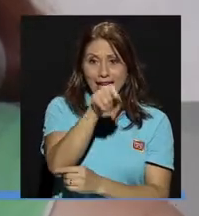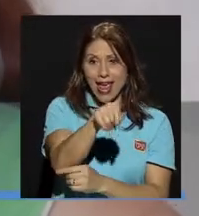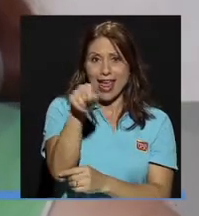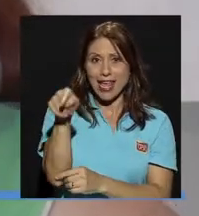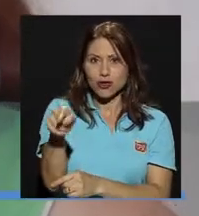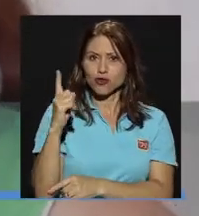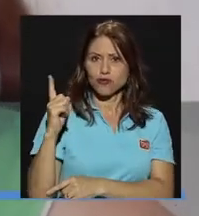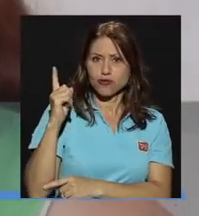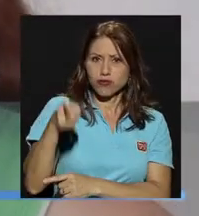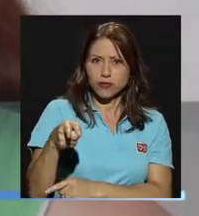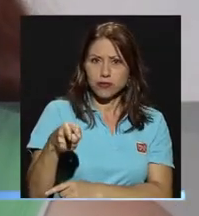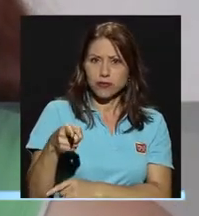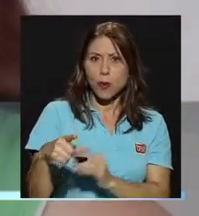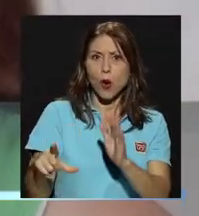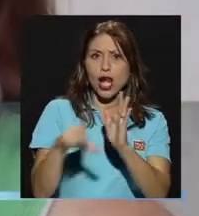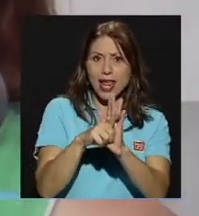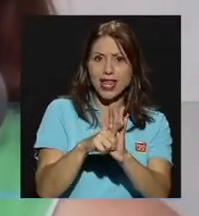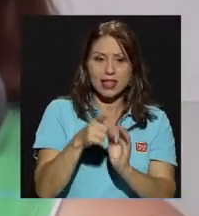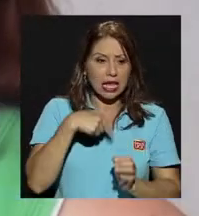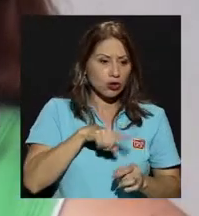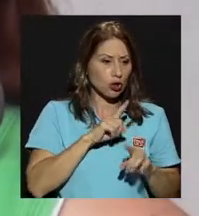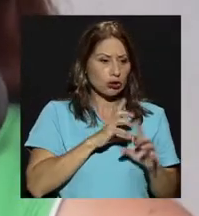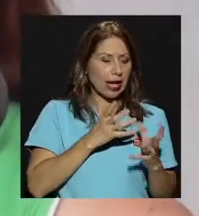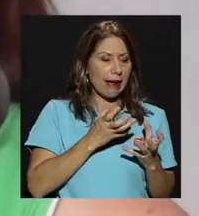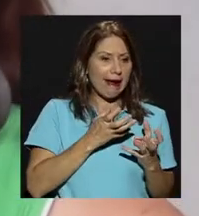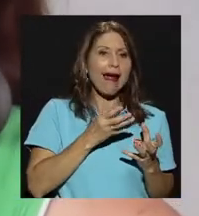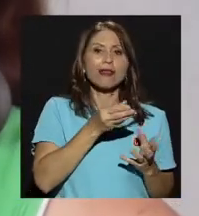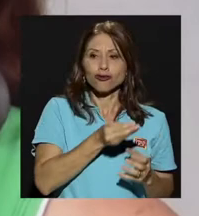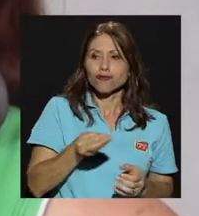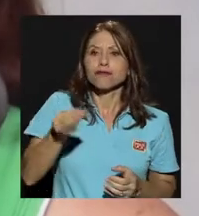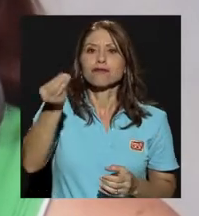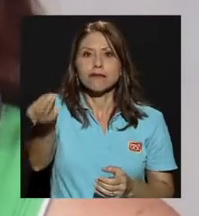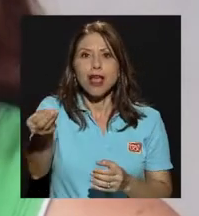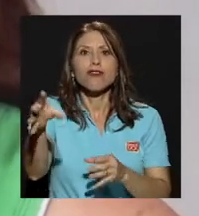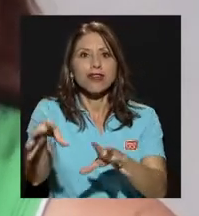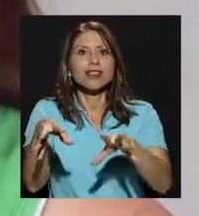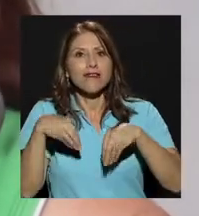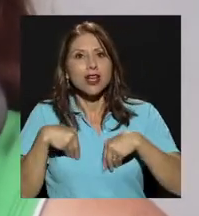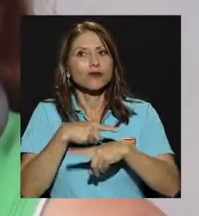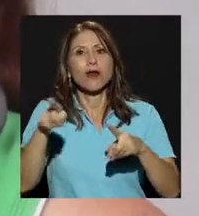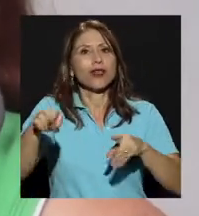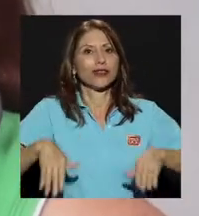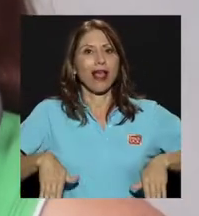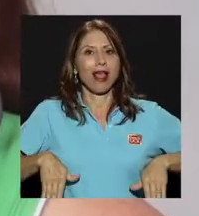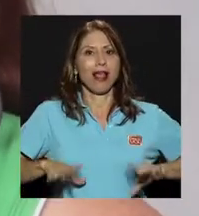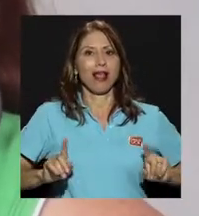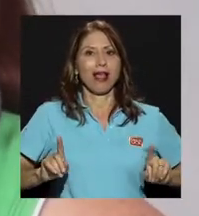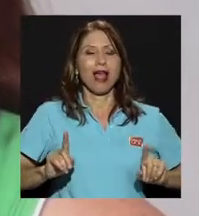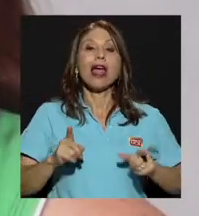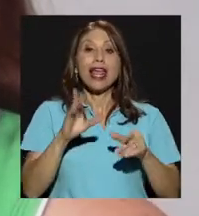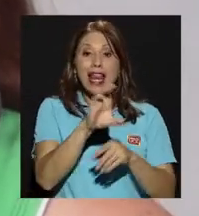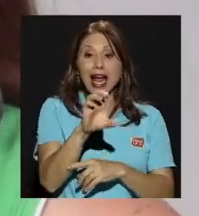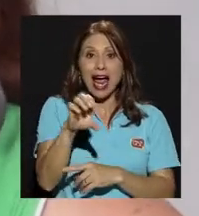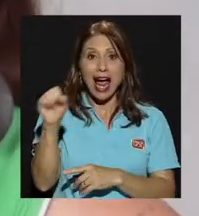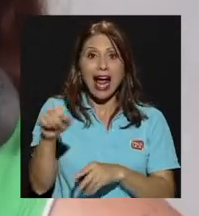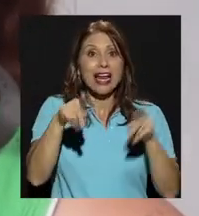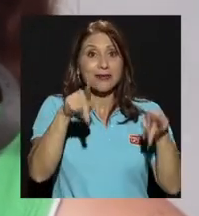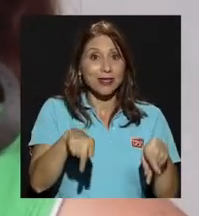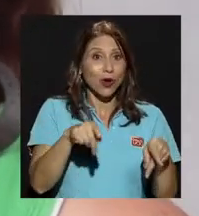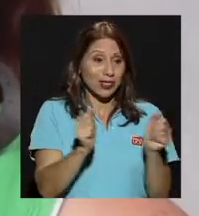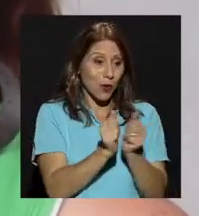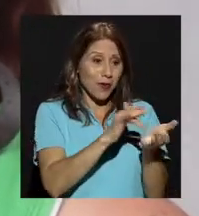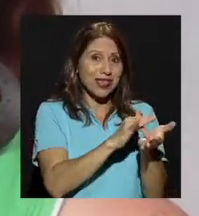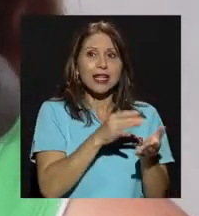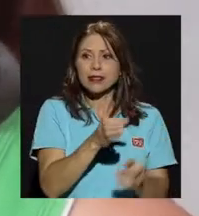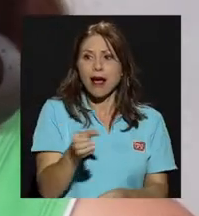ley están en la obligación de recibirlos, no lo están haciendo. Entonces, incluso en la misma caja, las personas van, llevan sus medicamentos y no se